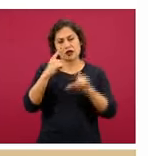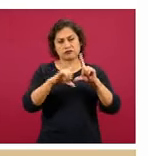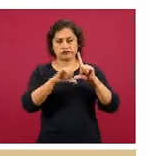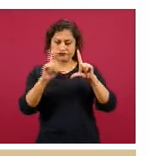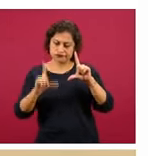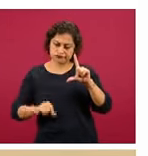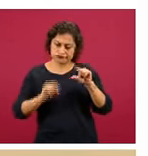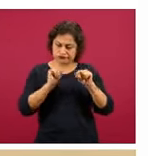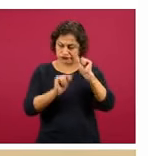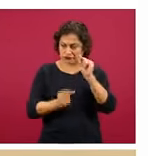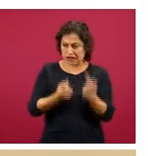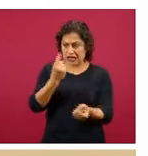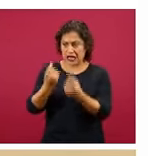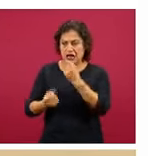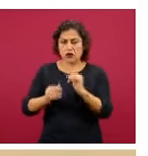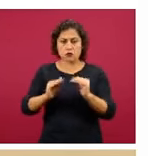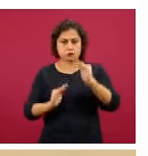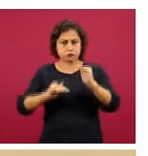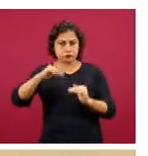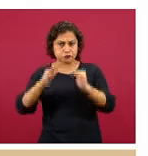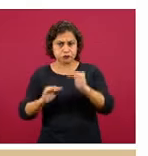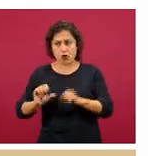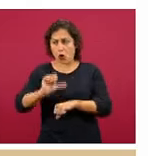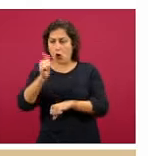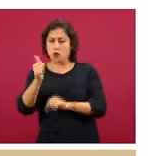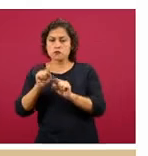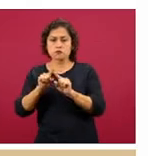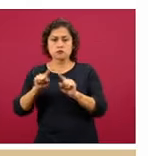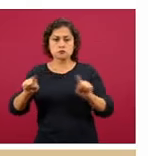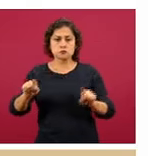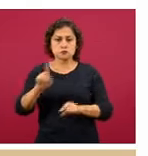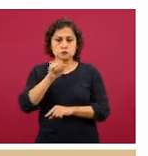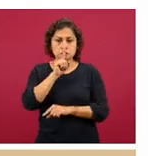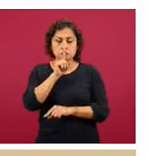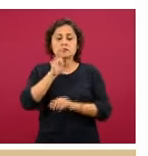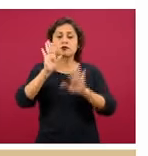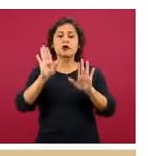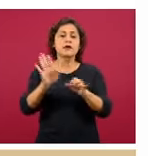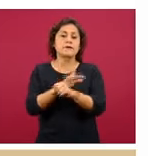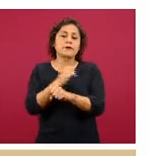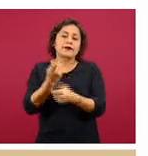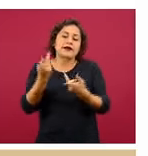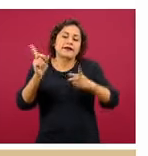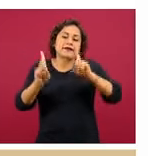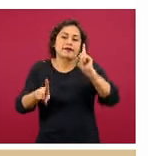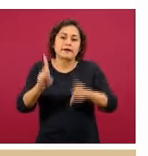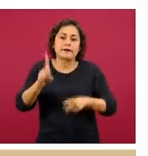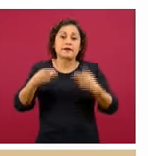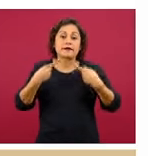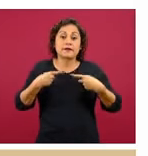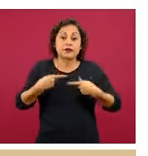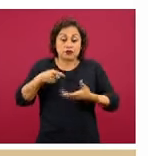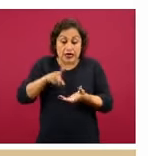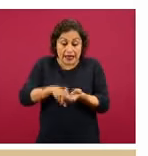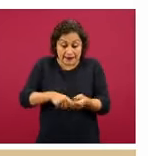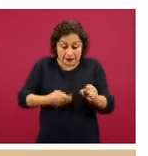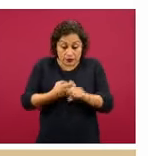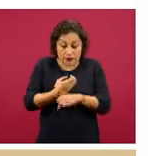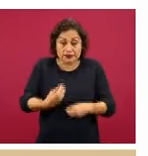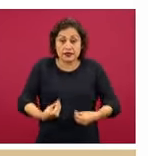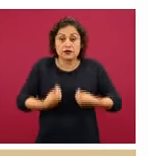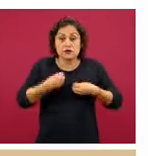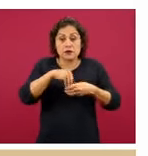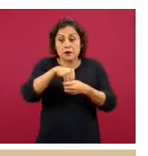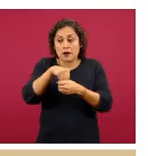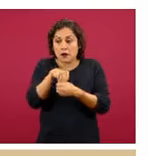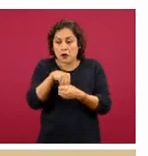tal vez más variabilidad que otros? Y esto es principalmente por la población del estado. Conforme más datos tienes, esta variabilidad